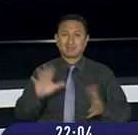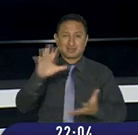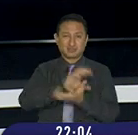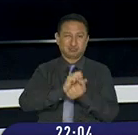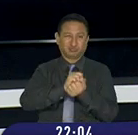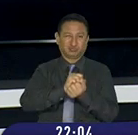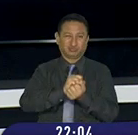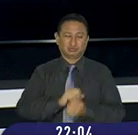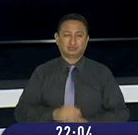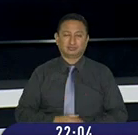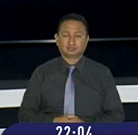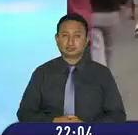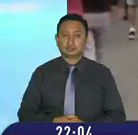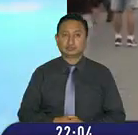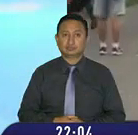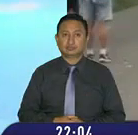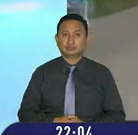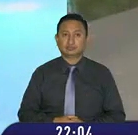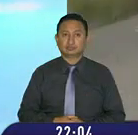inservibles.